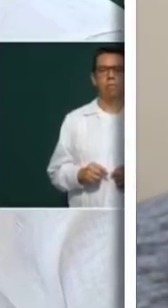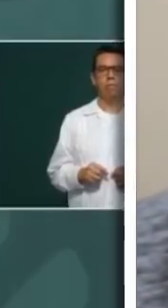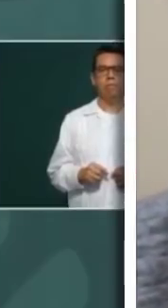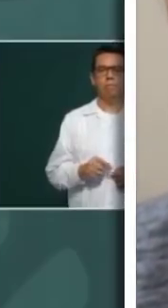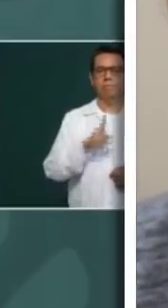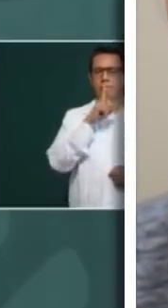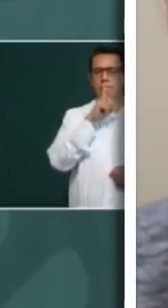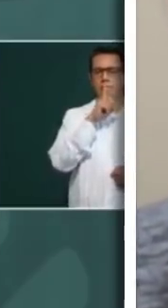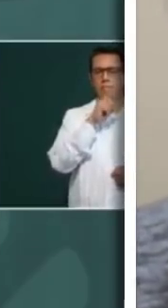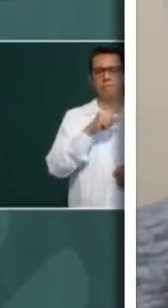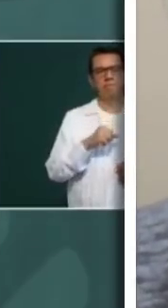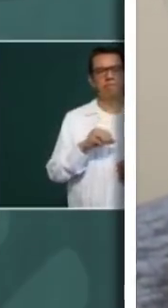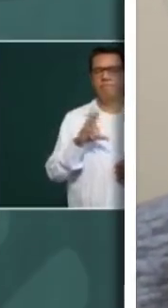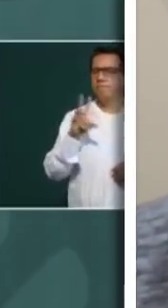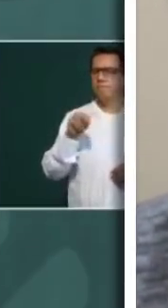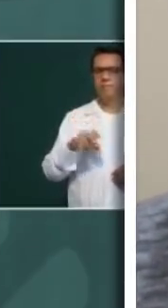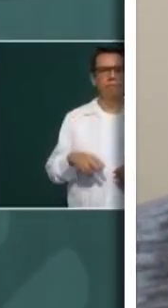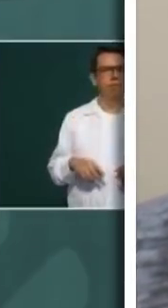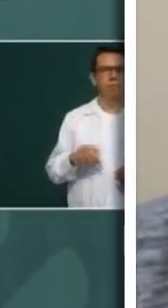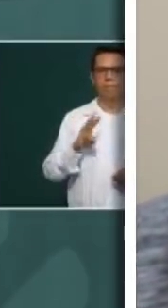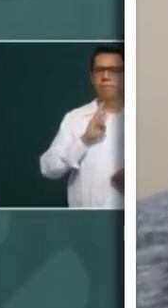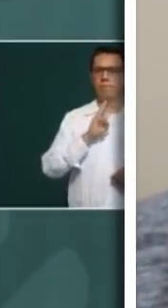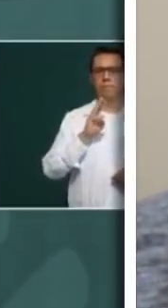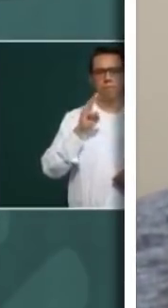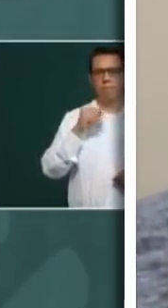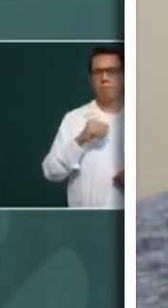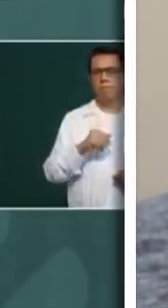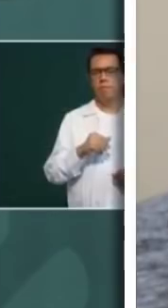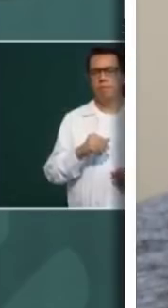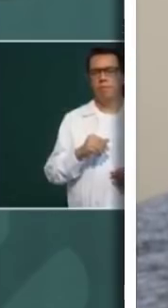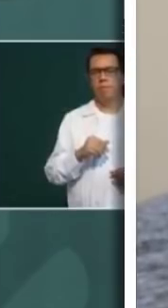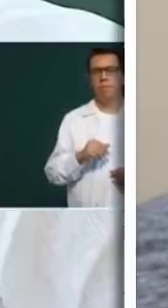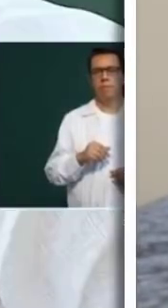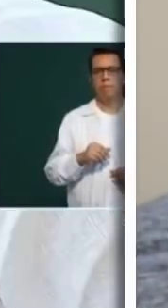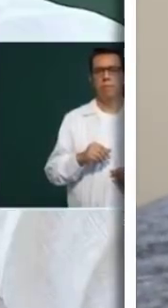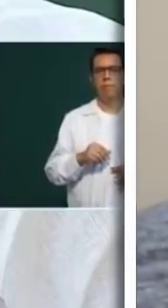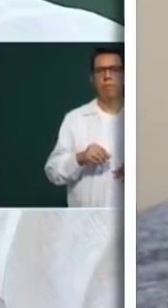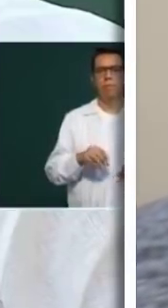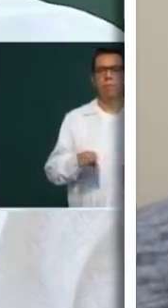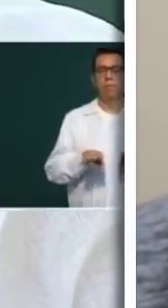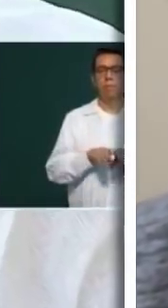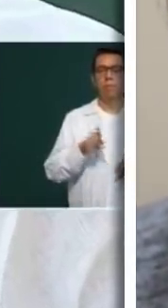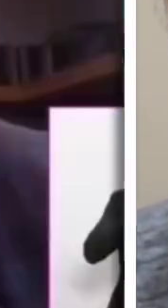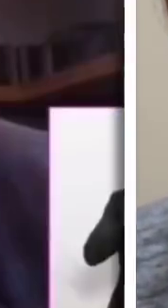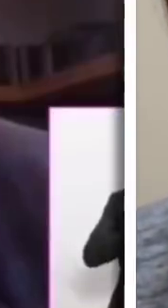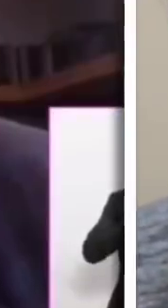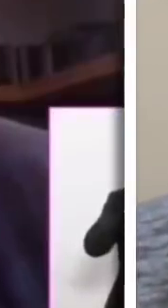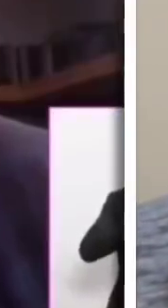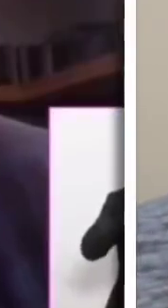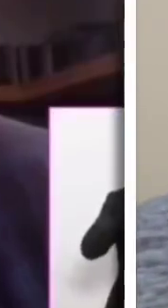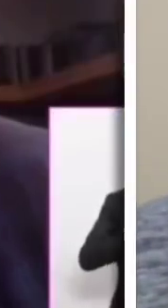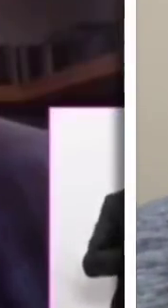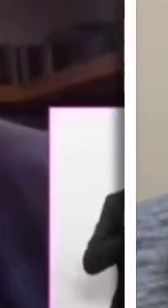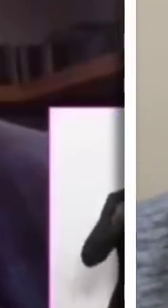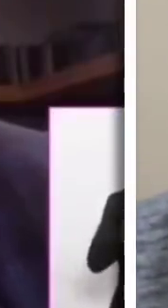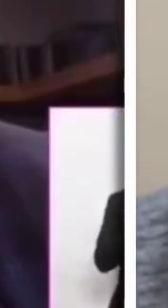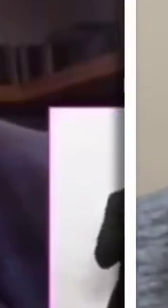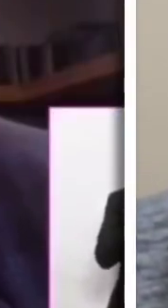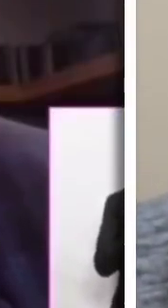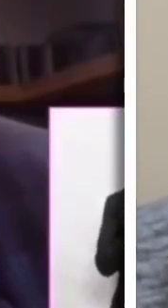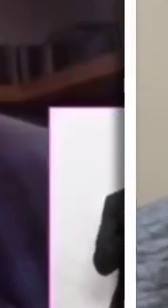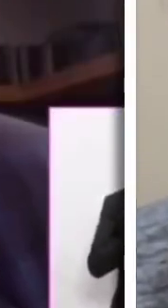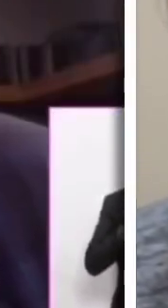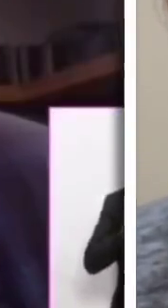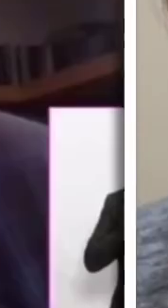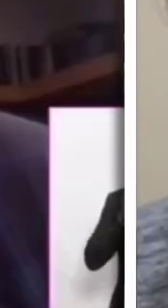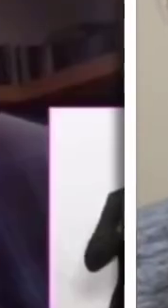donde están centrando su caso será el punto de partida desde el punto de vista de ellos para argumentar que la conferencia de prensa es una